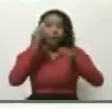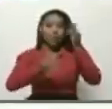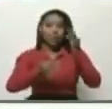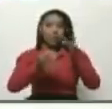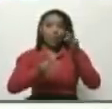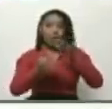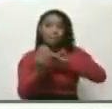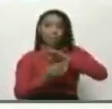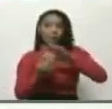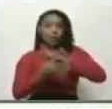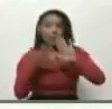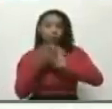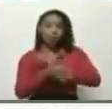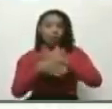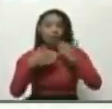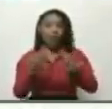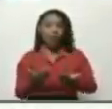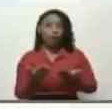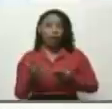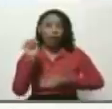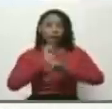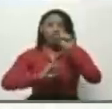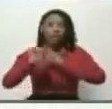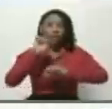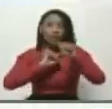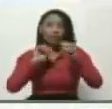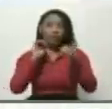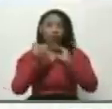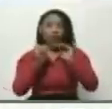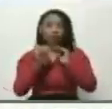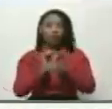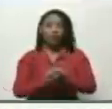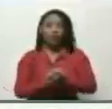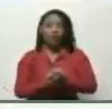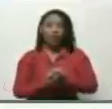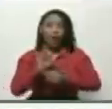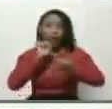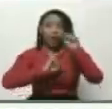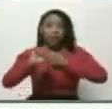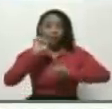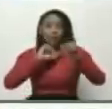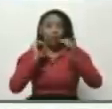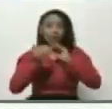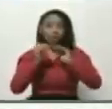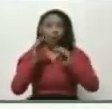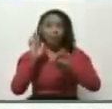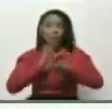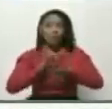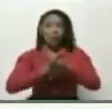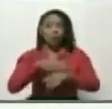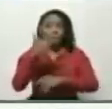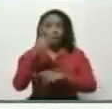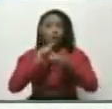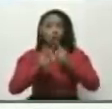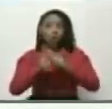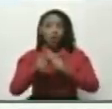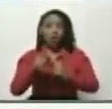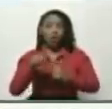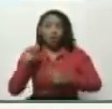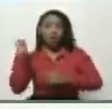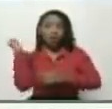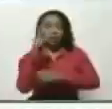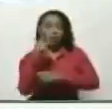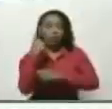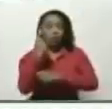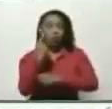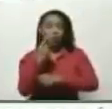estaba basada en la defensa de lo ético. Y la defensa de lo ético pasaba por tres cosas. Chinazo uno, darle